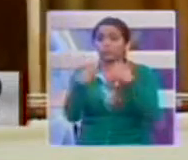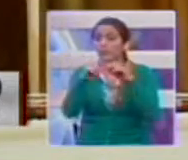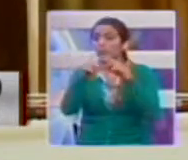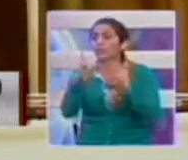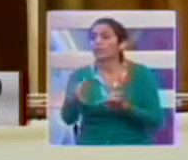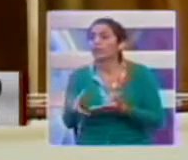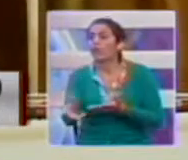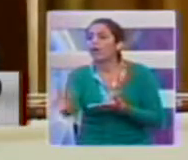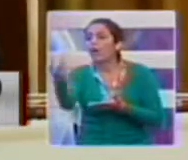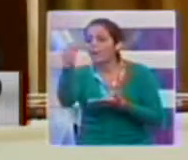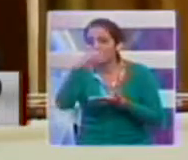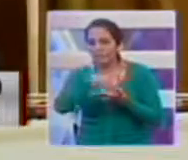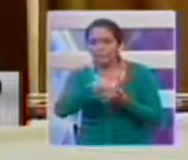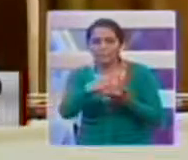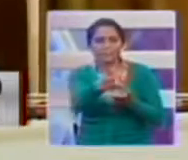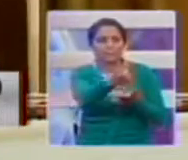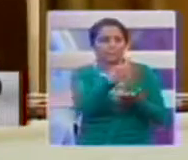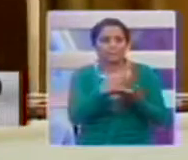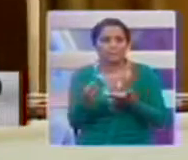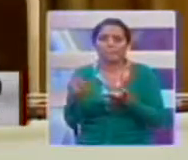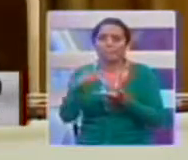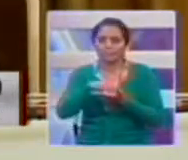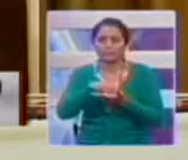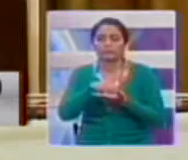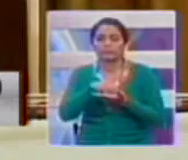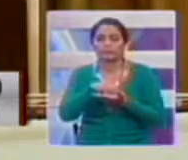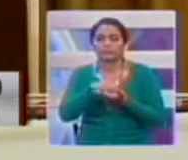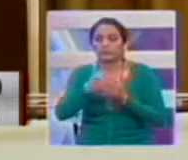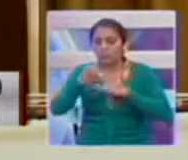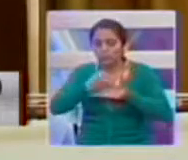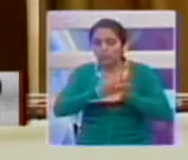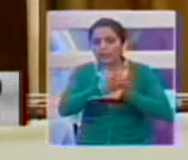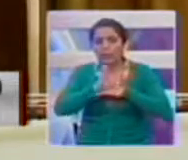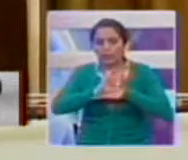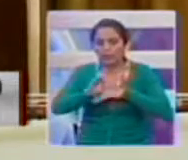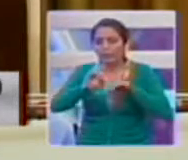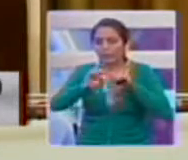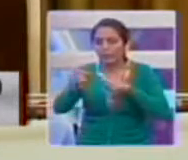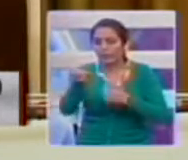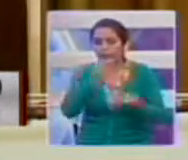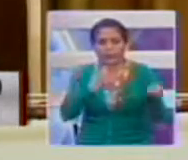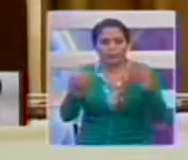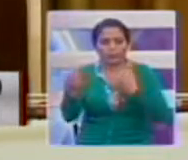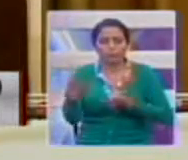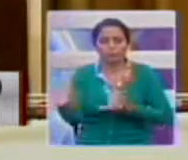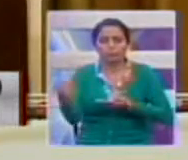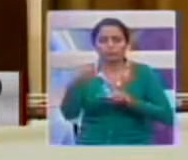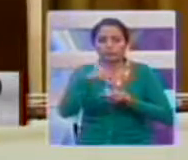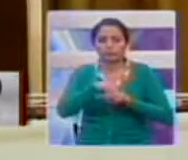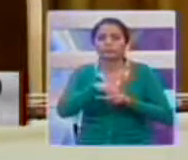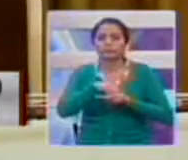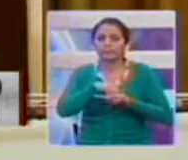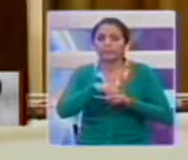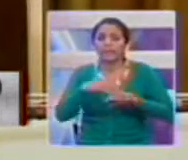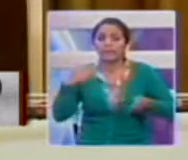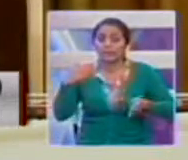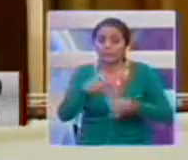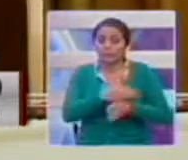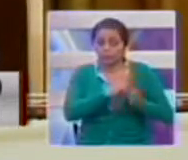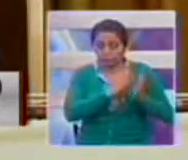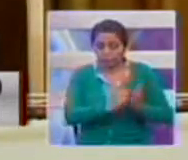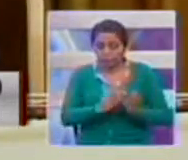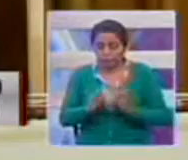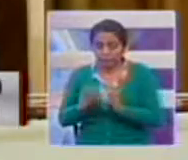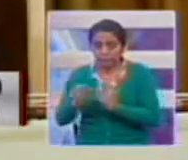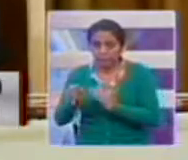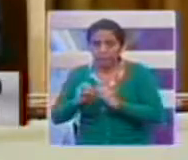manera presencial y virtual acerca de todas las recomendaciones y las respuestas, observaciones que se dan sobre esto. Y así podemos irlo replicando a toda la